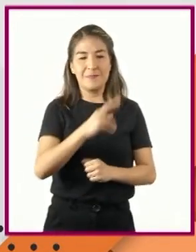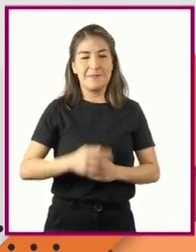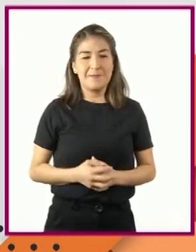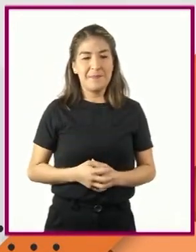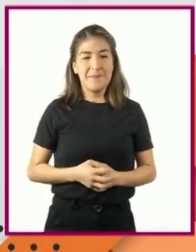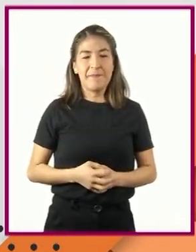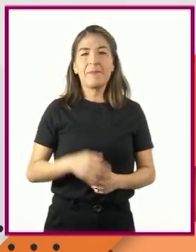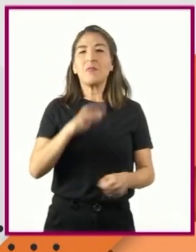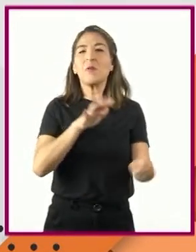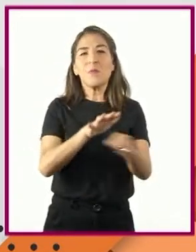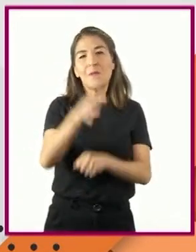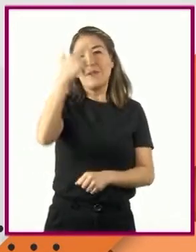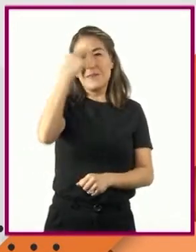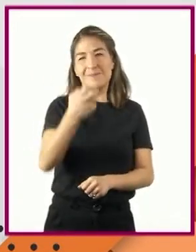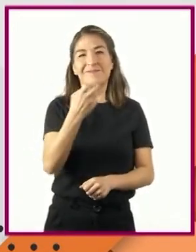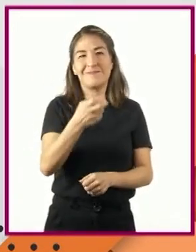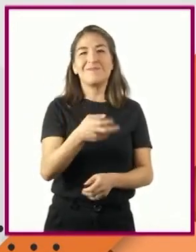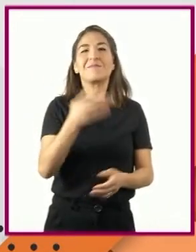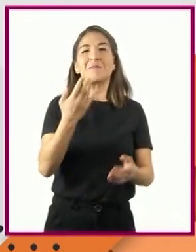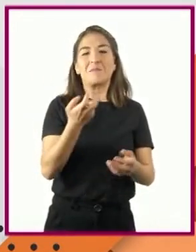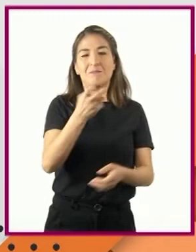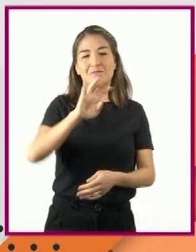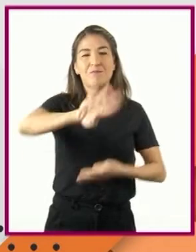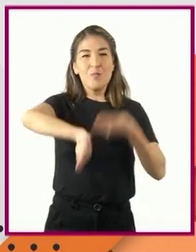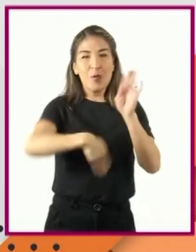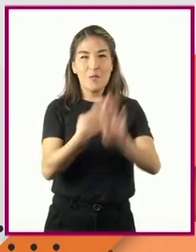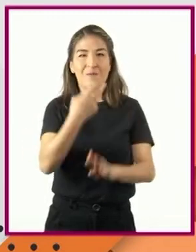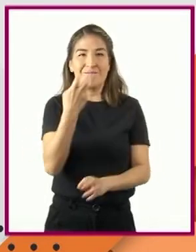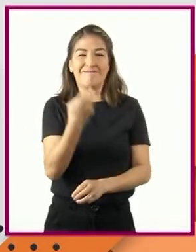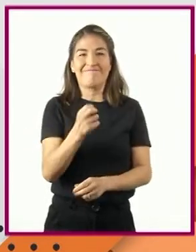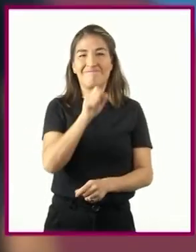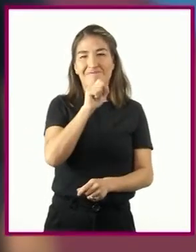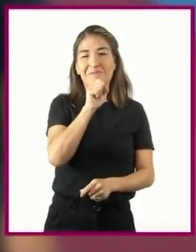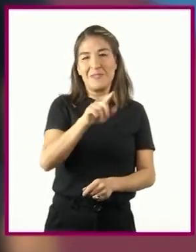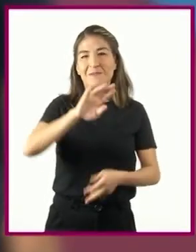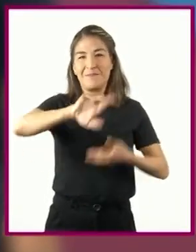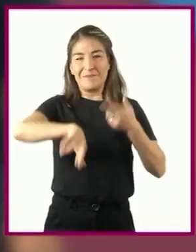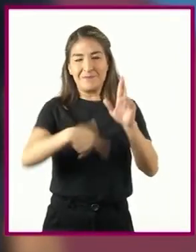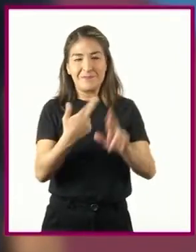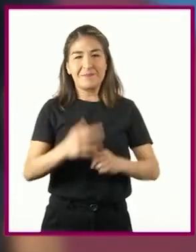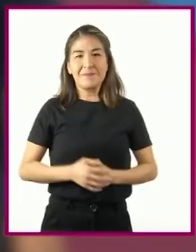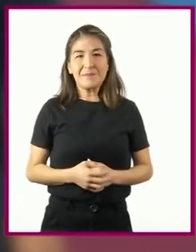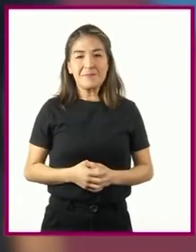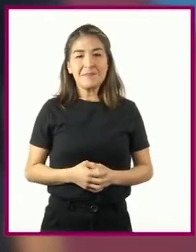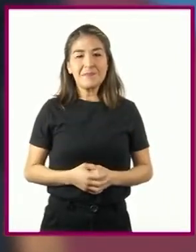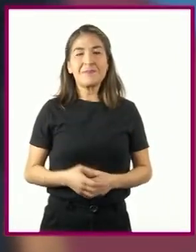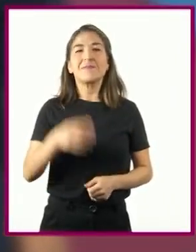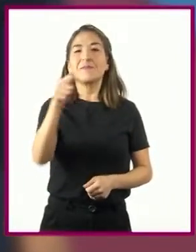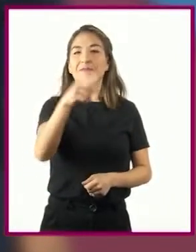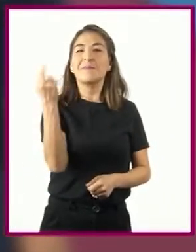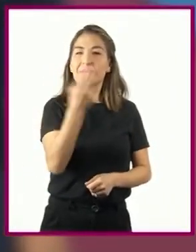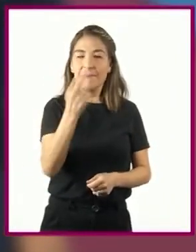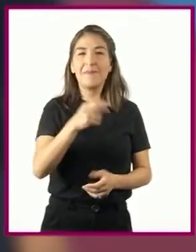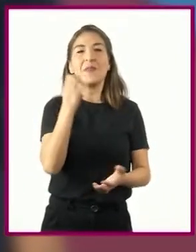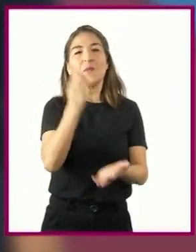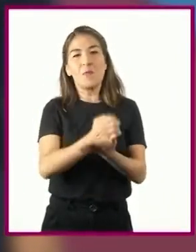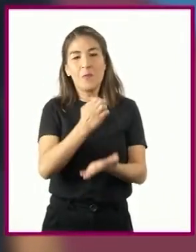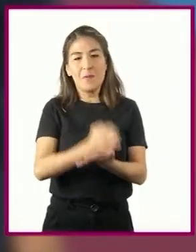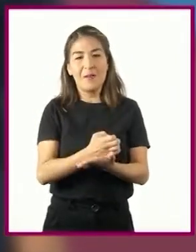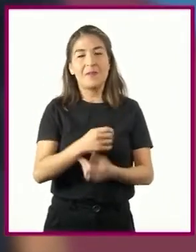¿Qué consecuencias trajo para el mundo esta revolución? Lo que van a necesitar, además de